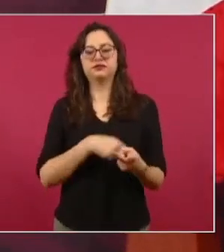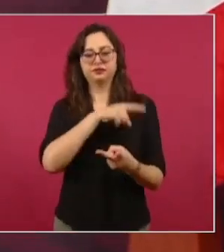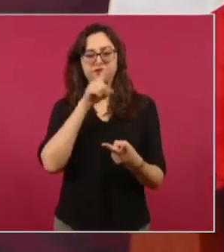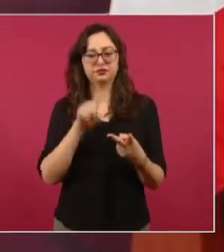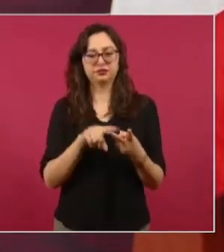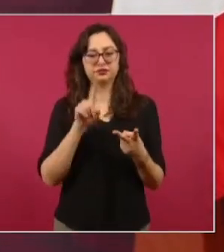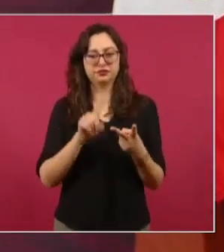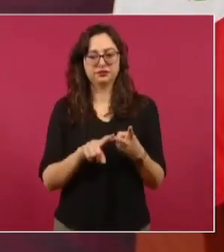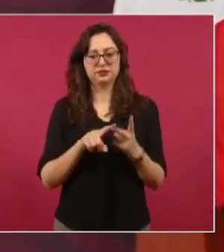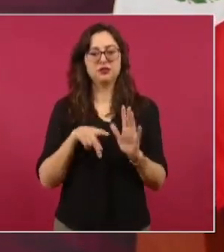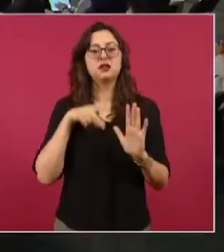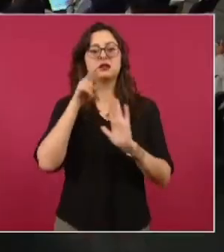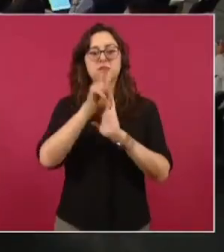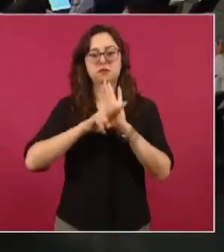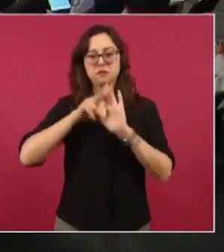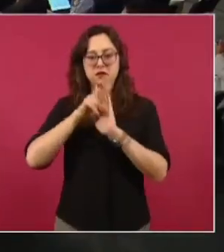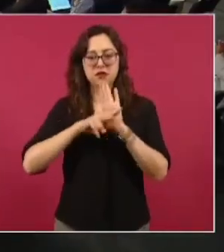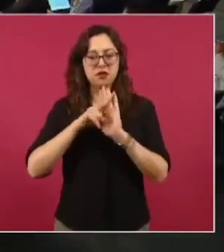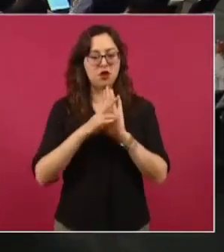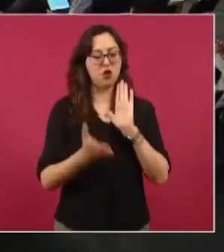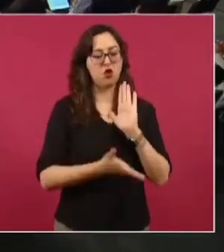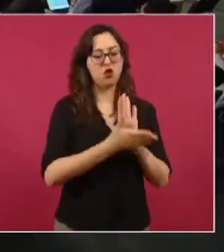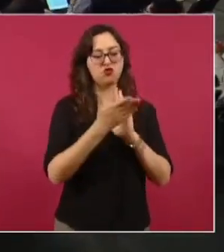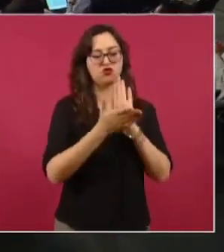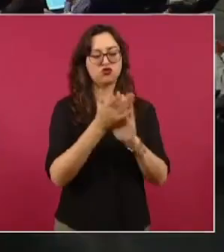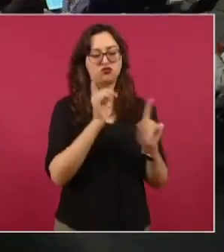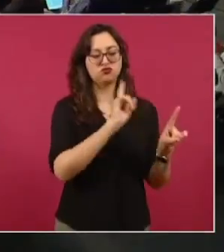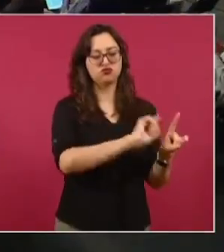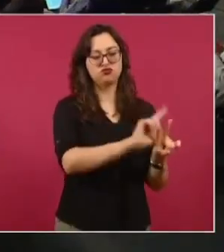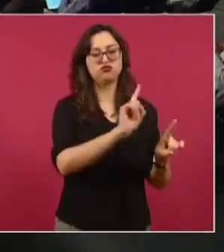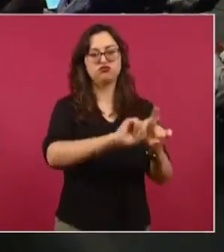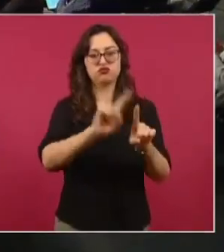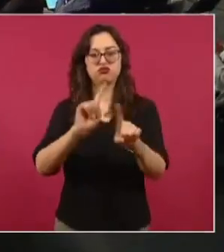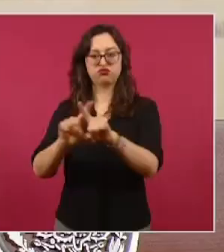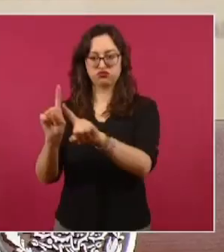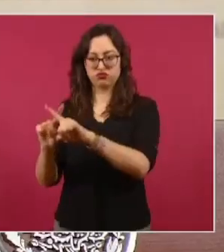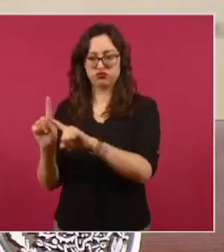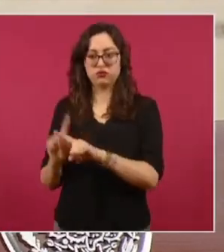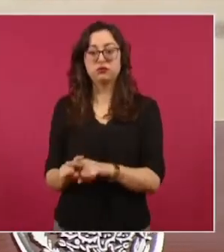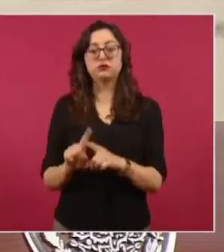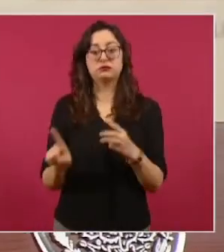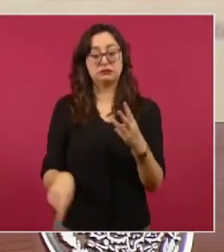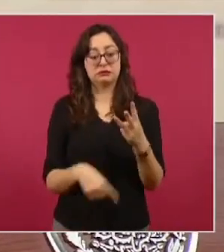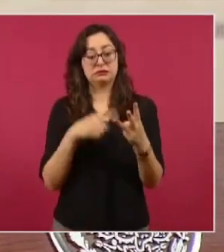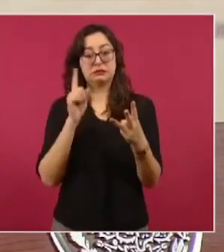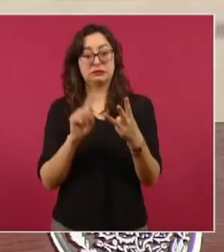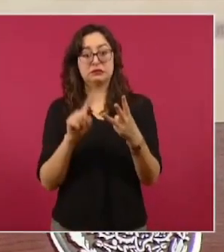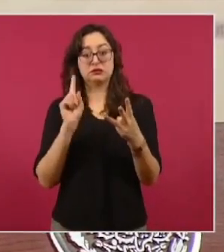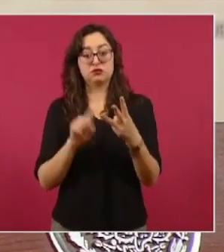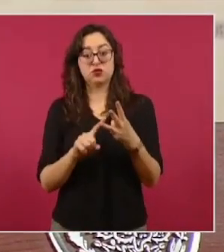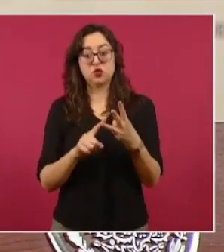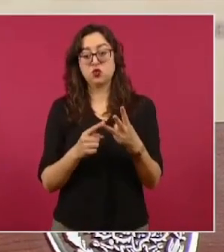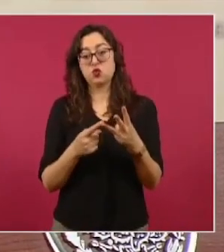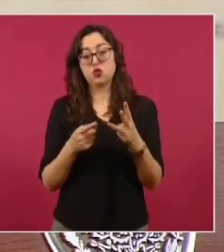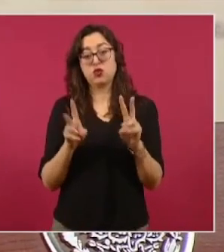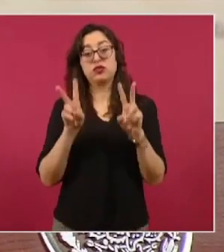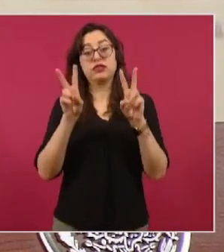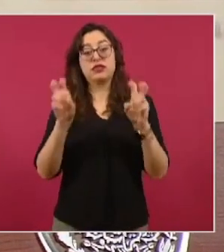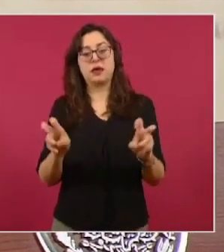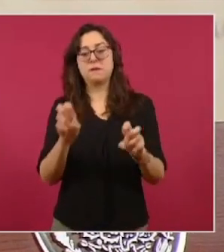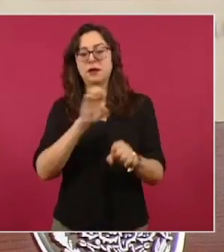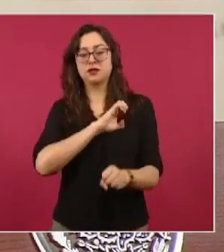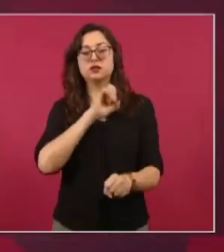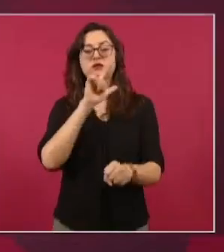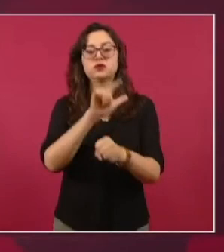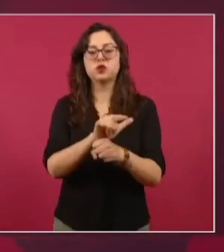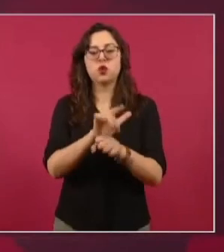los videos y de manera especial vamos a tratarlo del salvamento